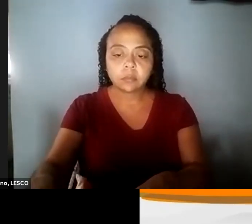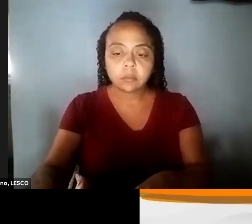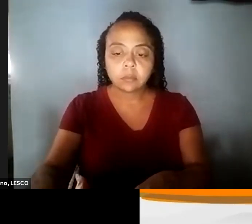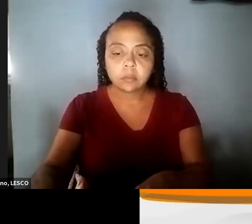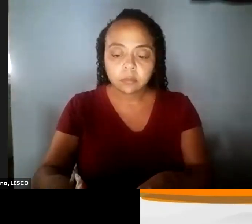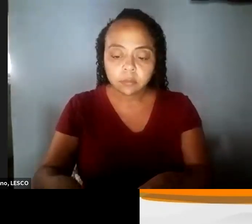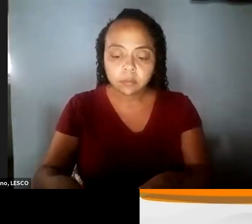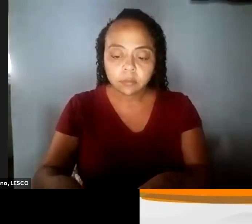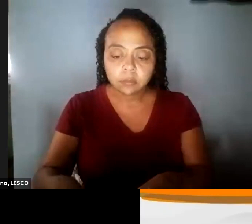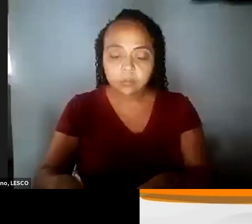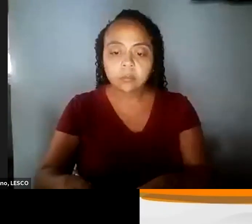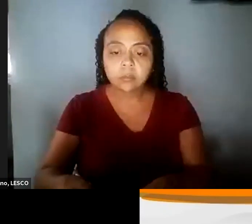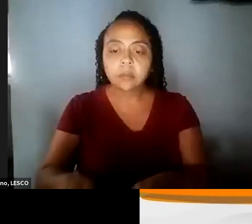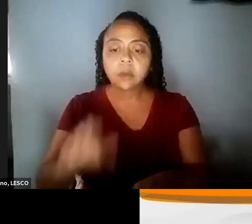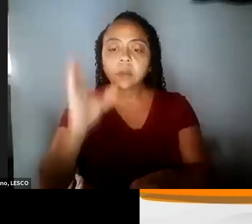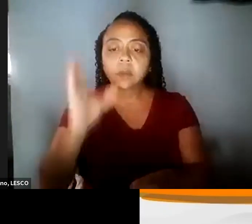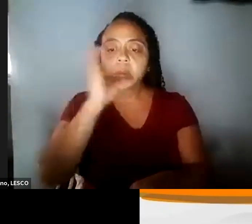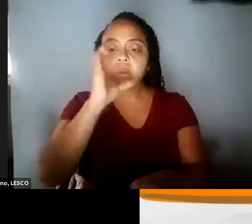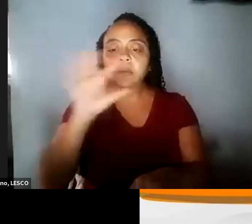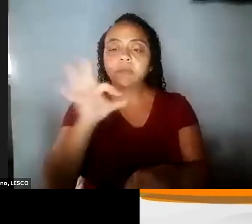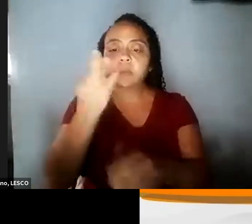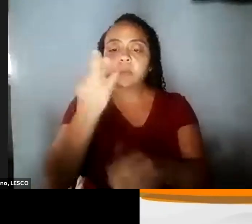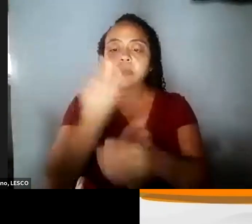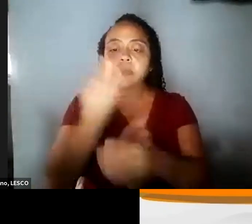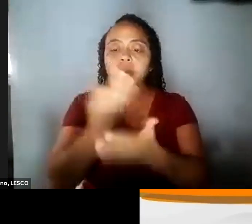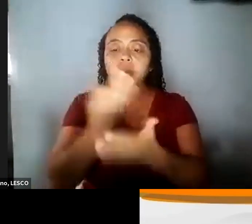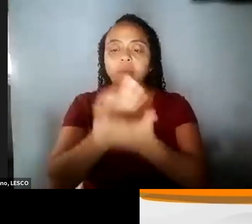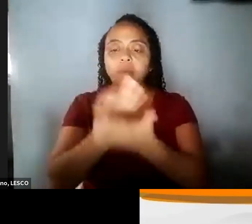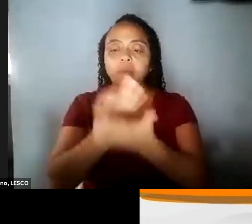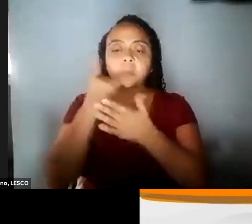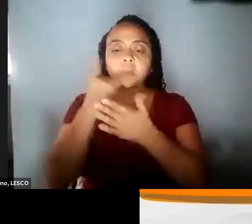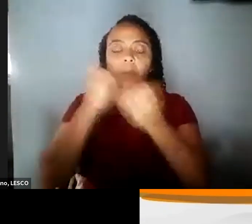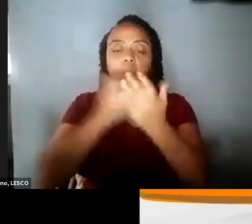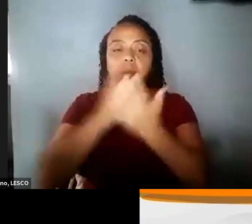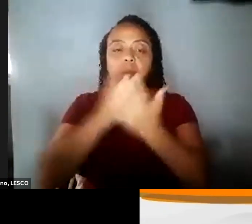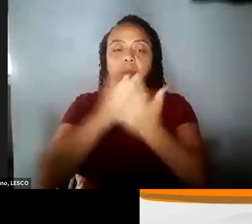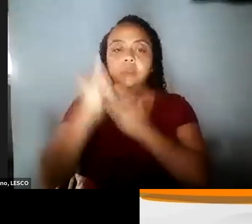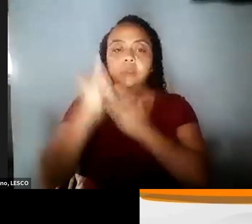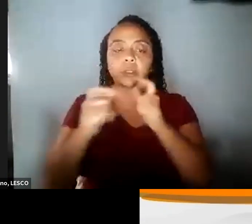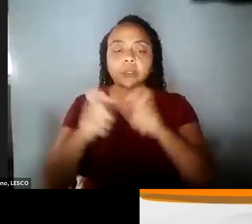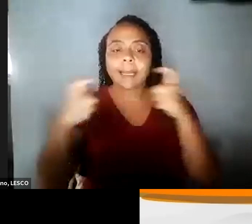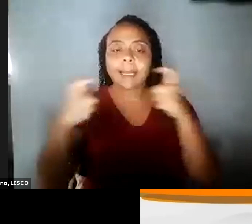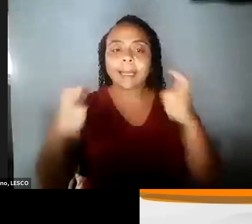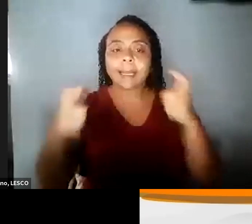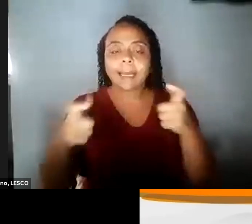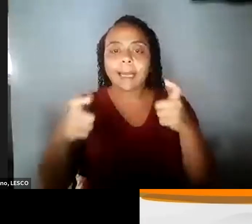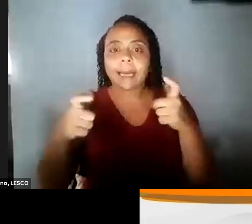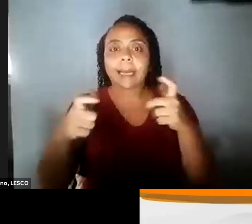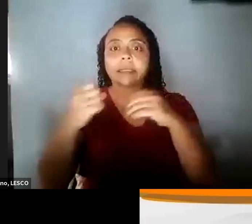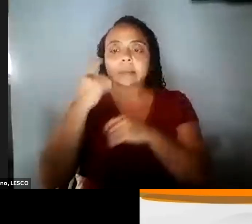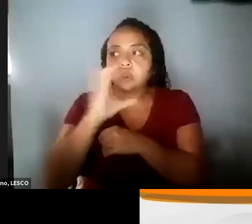financiamiento para proyectos de gran envergadura que que busquen digamos minimizar estos riesgos principalmente